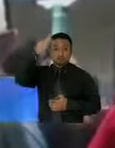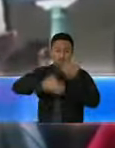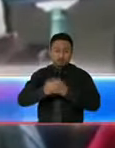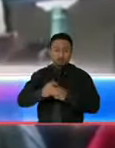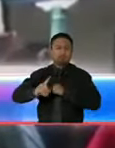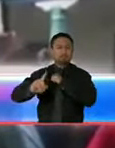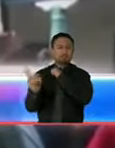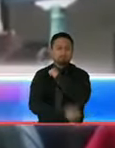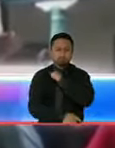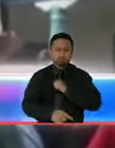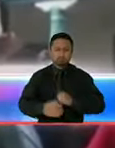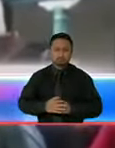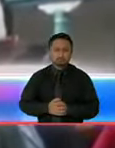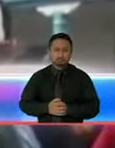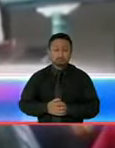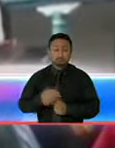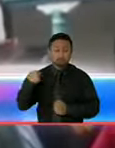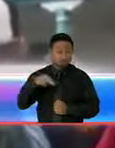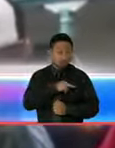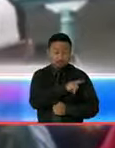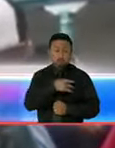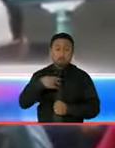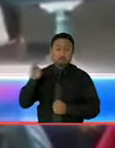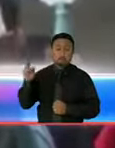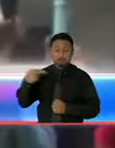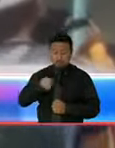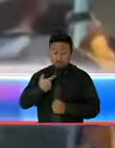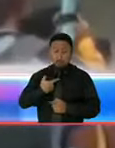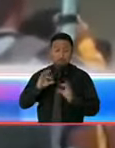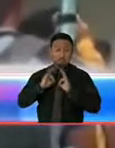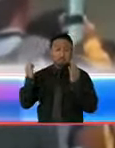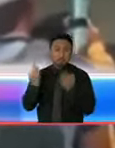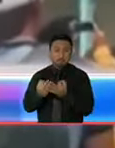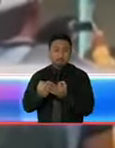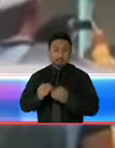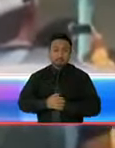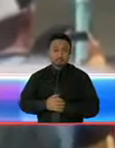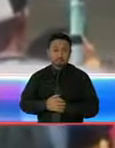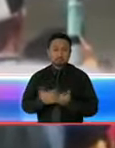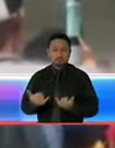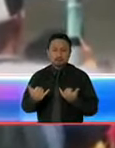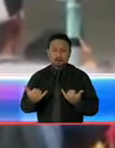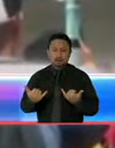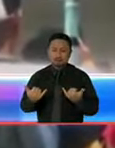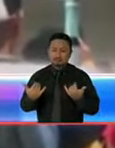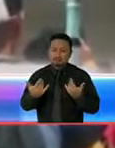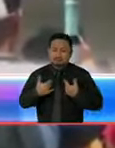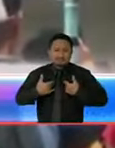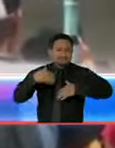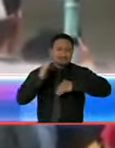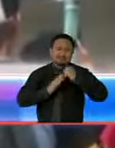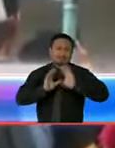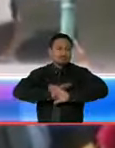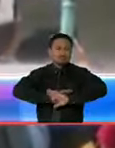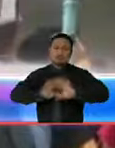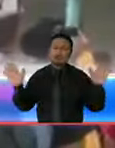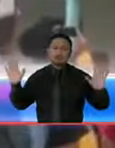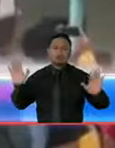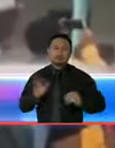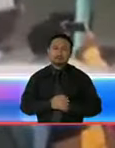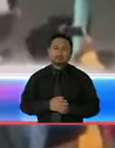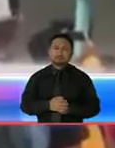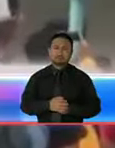justicia. Nosotros, mi esposa, yo, mi hogar, realmente ya no tenemos nada que decir, nada